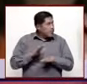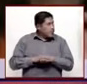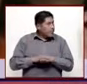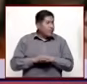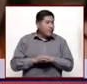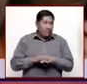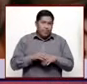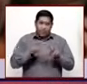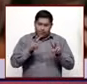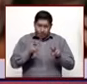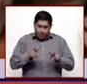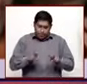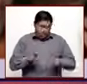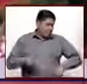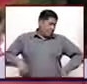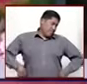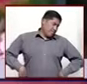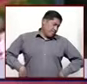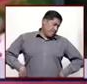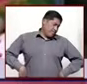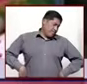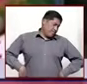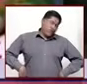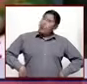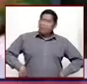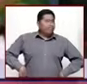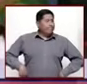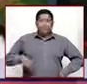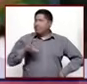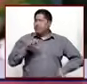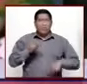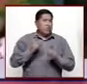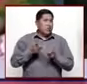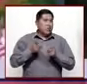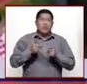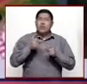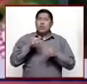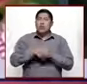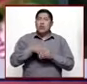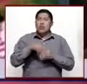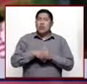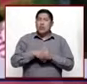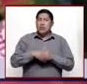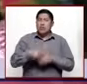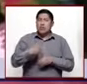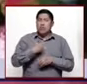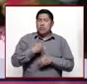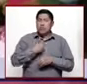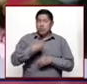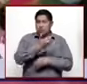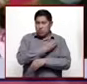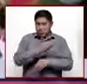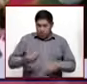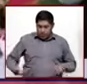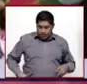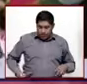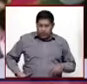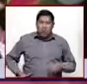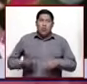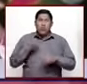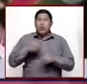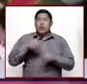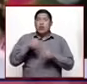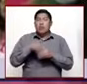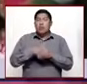se encuentra redactada la pregunta, no corresponde la realización de un referéndum por iniciativa presidencial, sino un